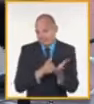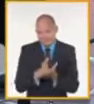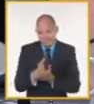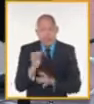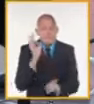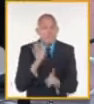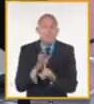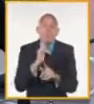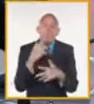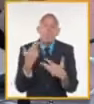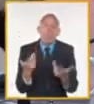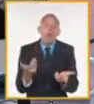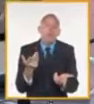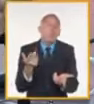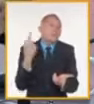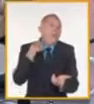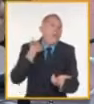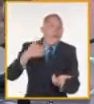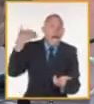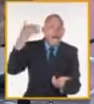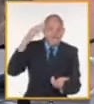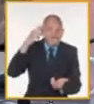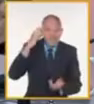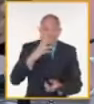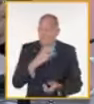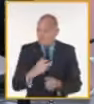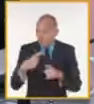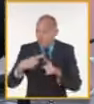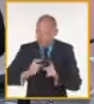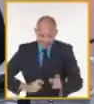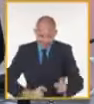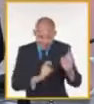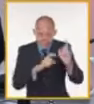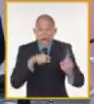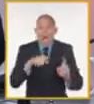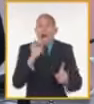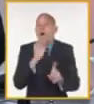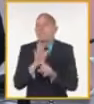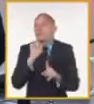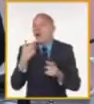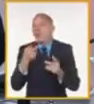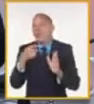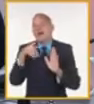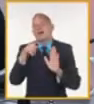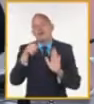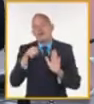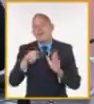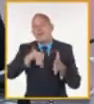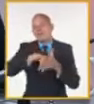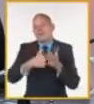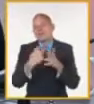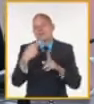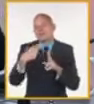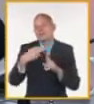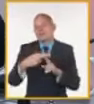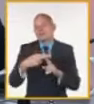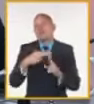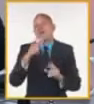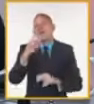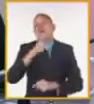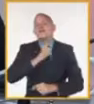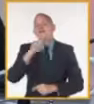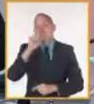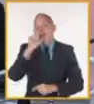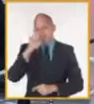aquel inicio del 59 cuando Fidel tuvo que proclamar la operación verdad que sigue siendo un objetivo de hoy de la revolución cubana seguir haciendo su operación